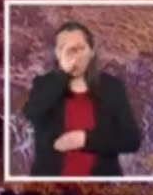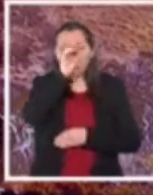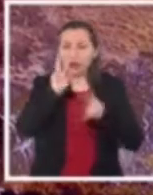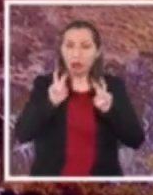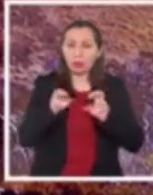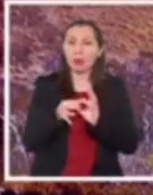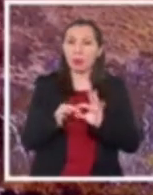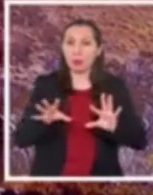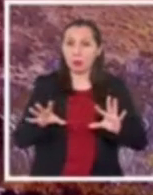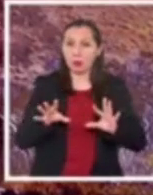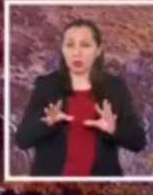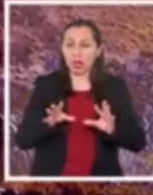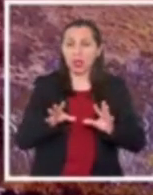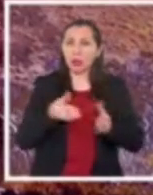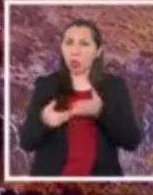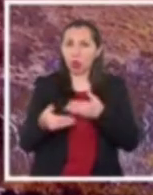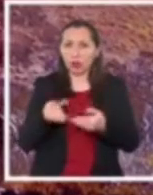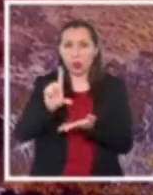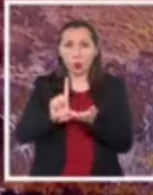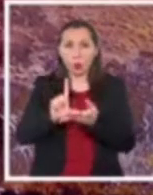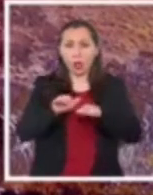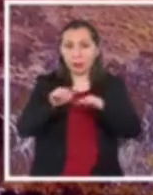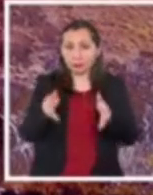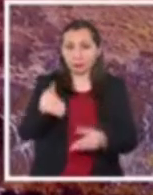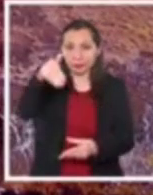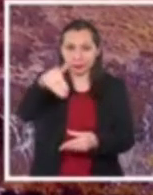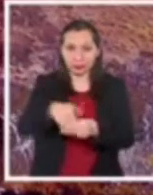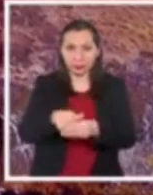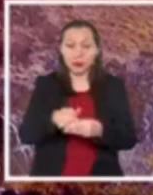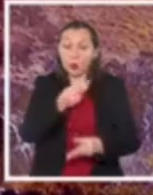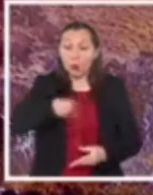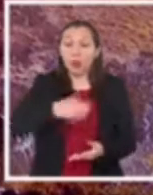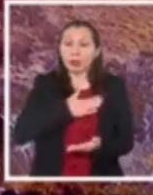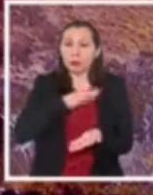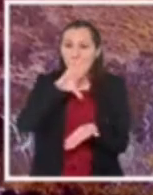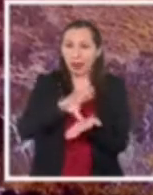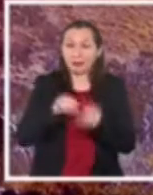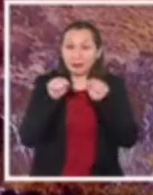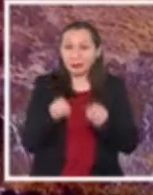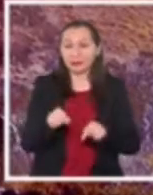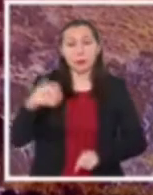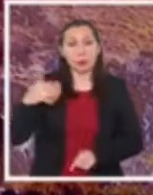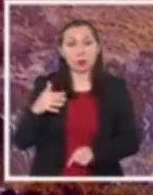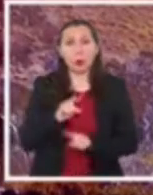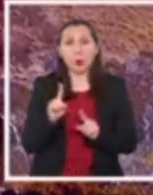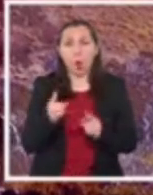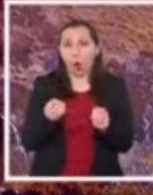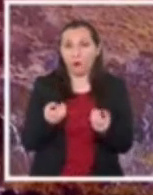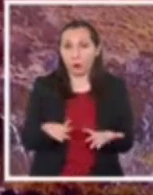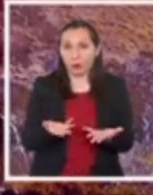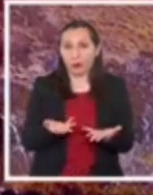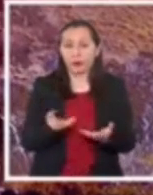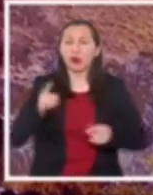democrática en las urnas y nuestro país y esto es importante y no es obvio